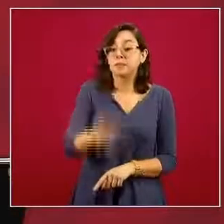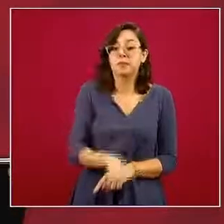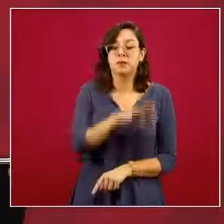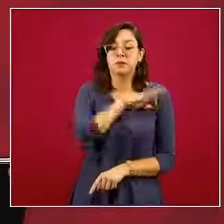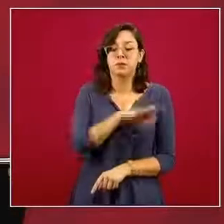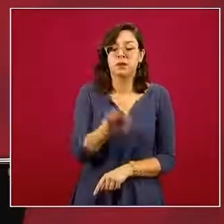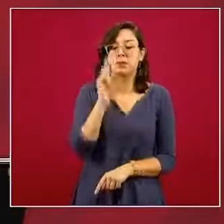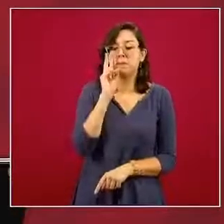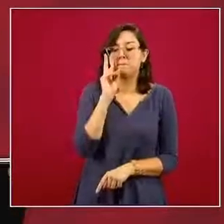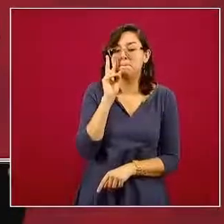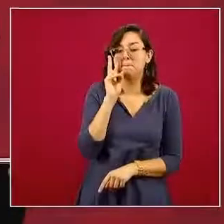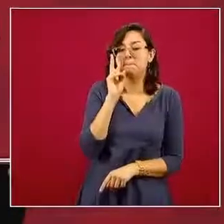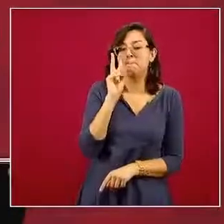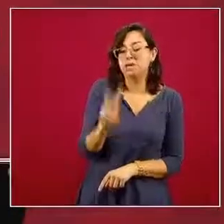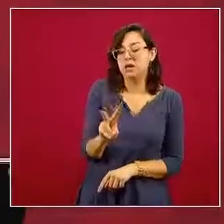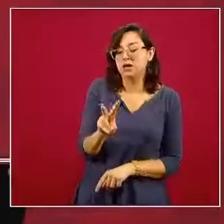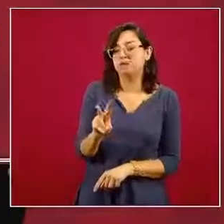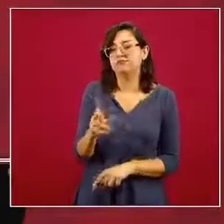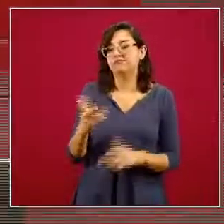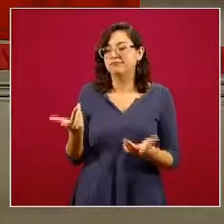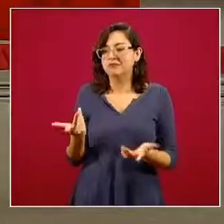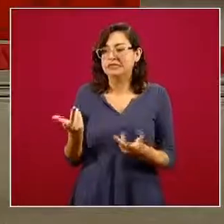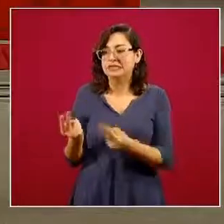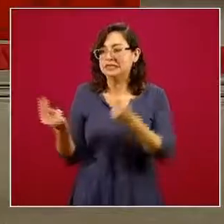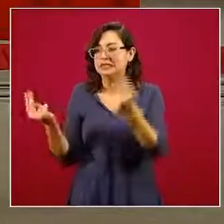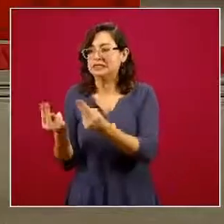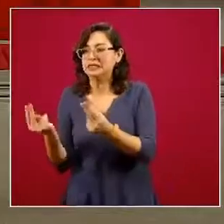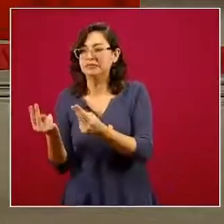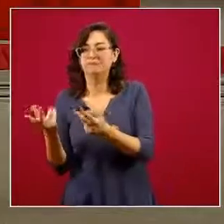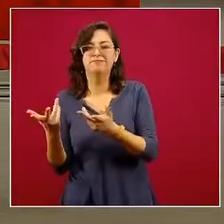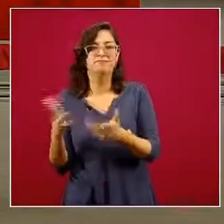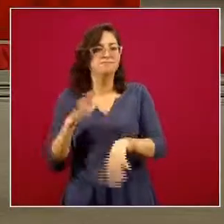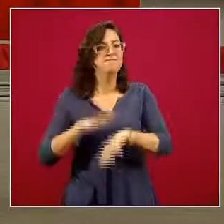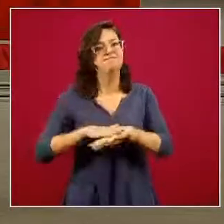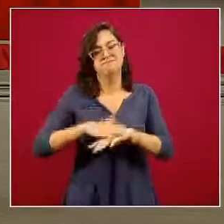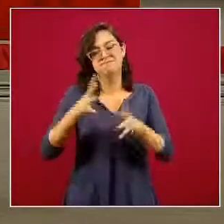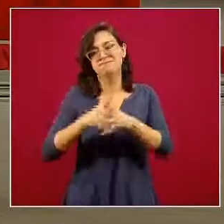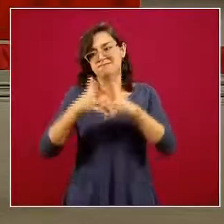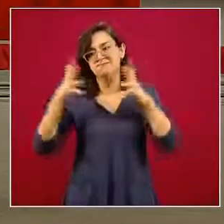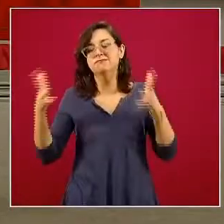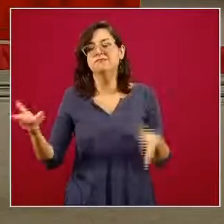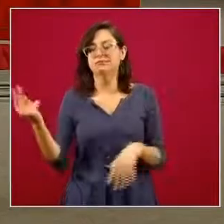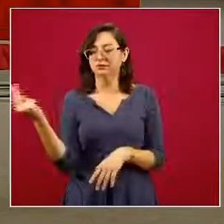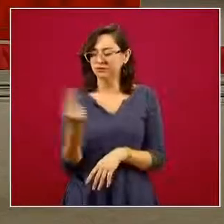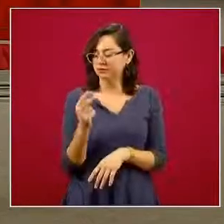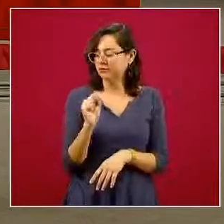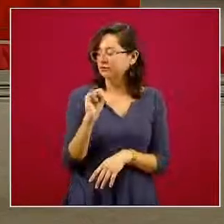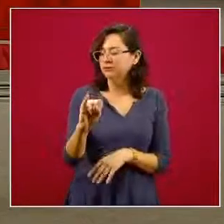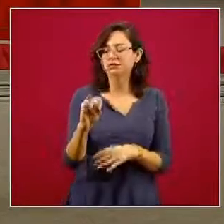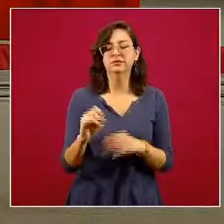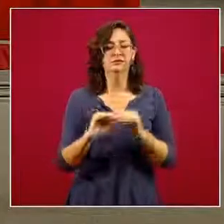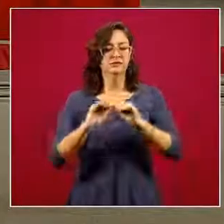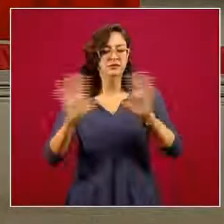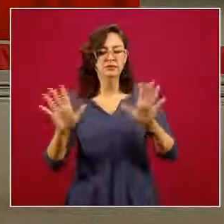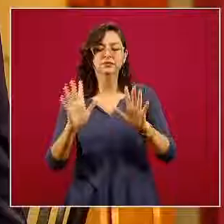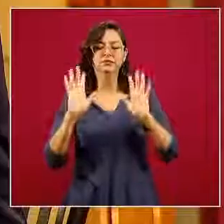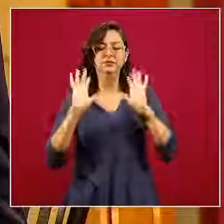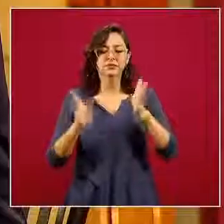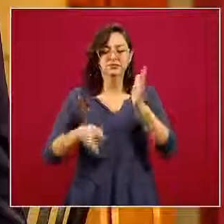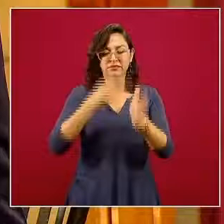las necesidades a las capacidades. Desde luego hemos conversado de esto y muchos otros temas